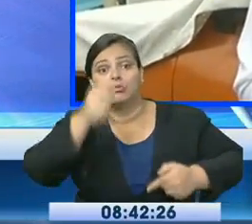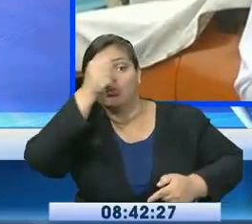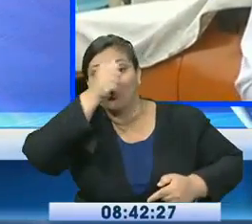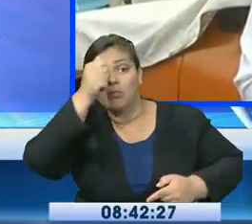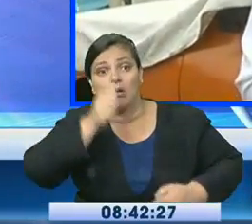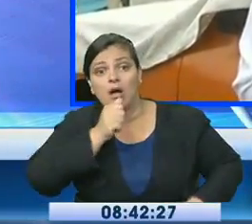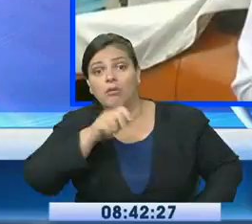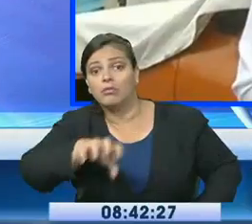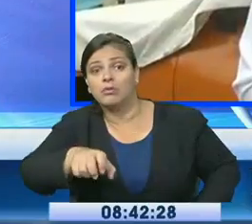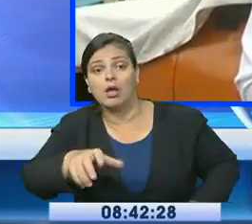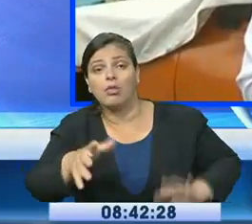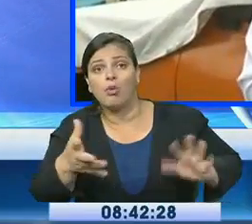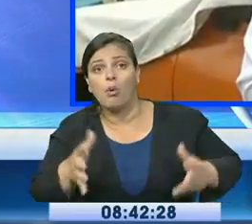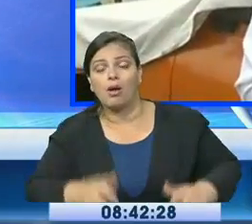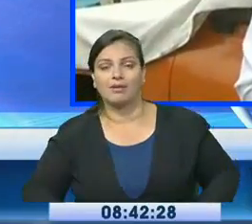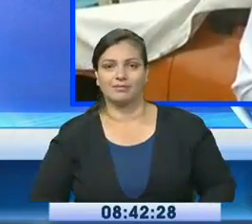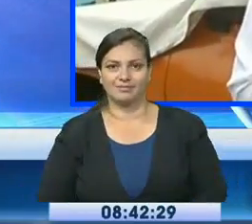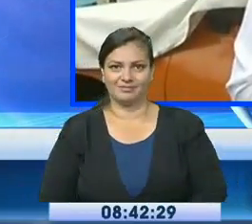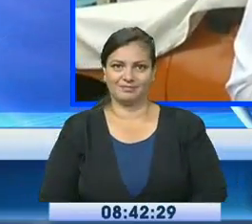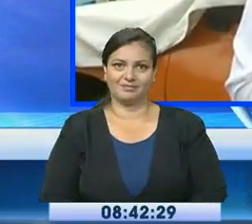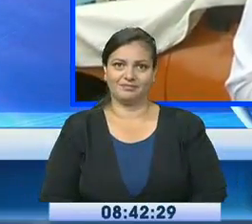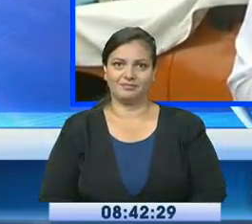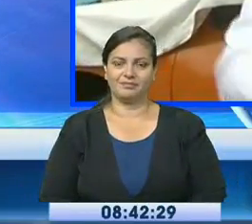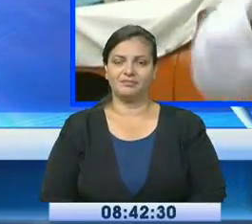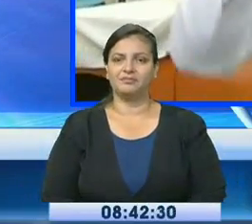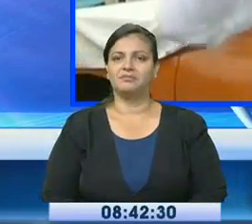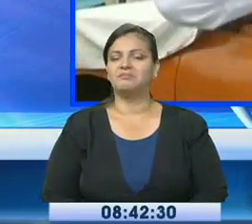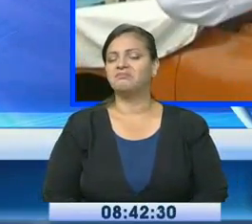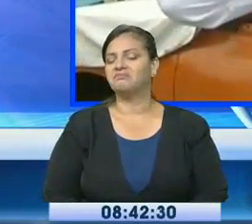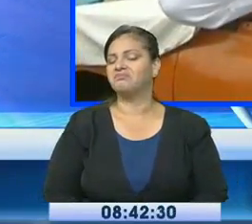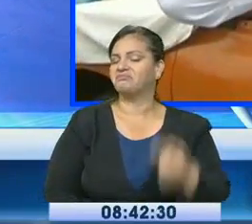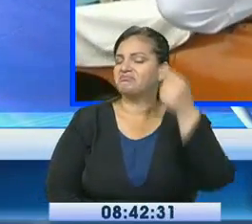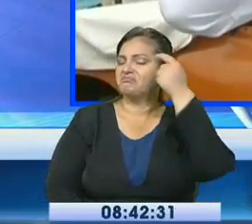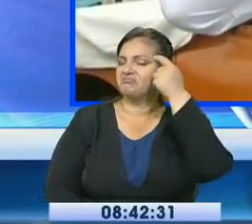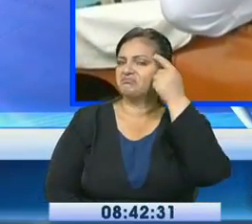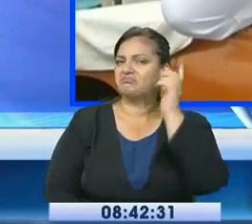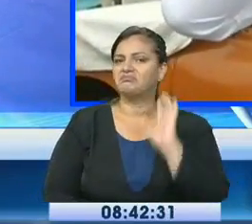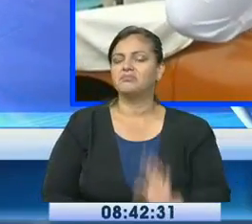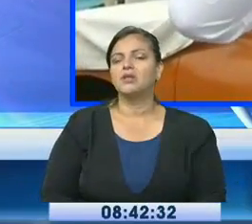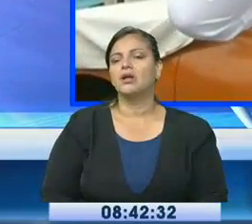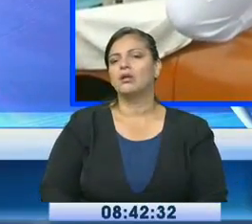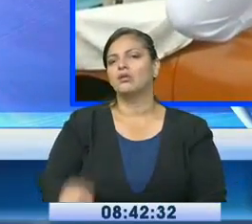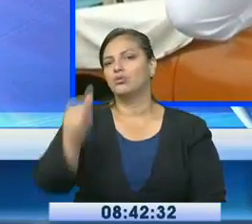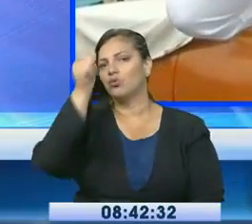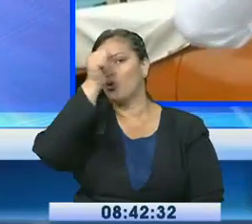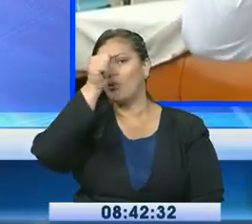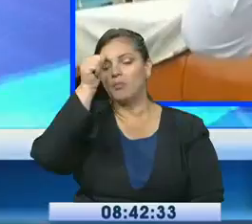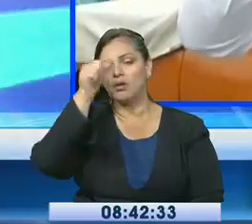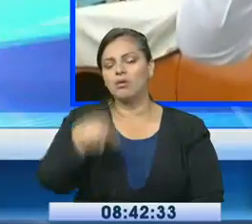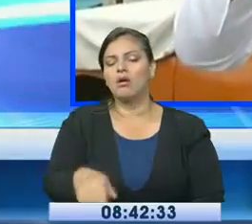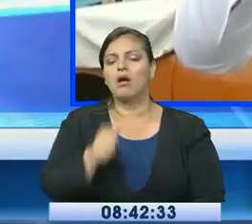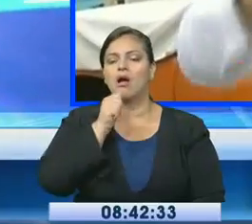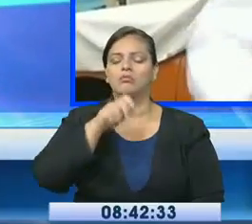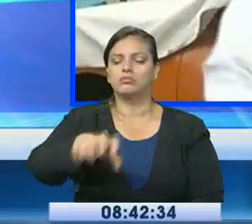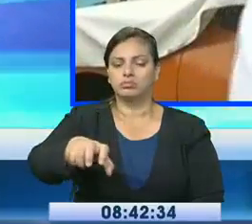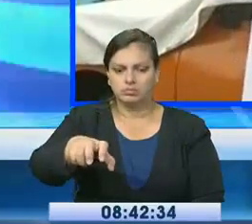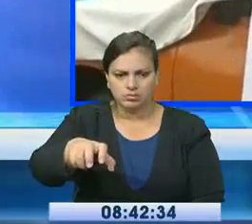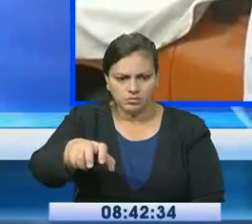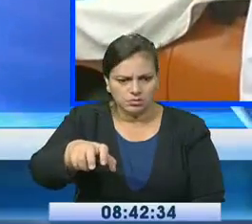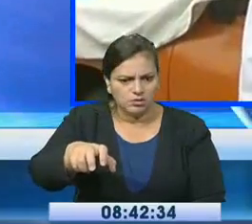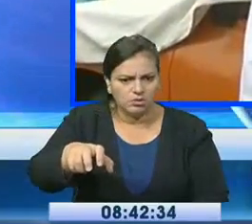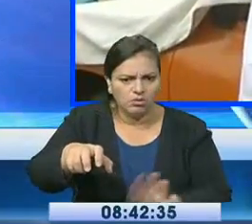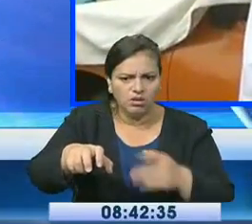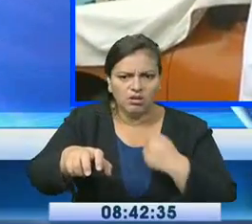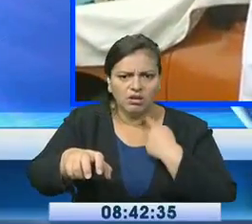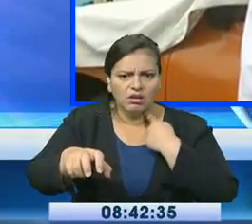inconvenientes, por ejemplo el día domingo, cuando ya no haya agua potable en las llaves de sus